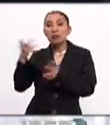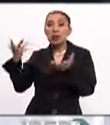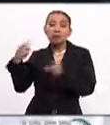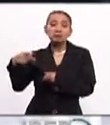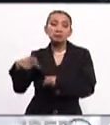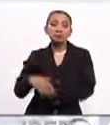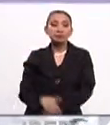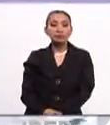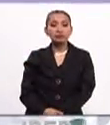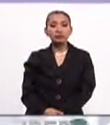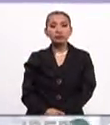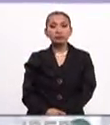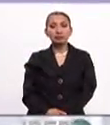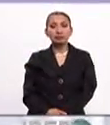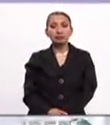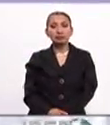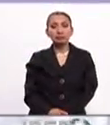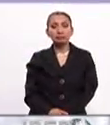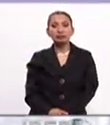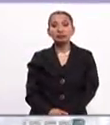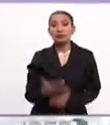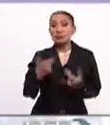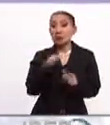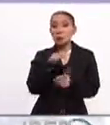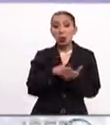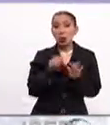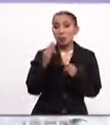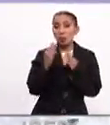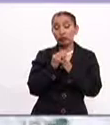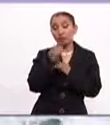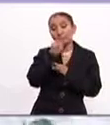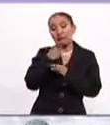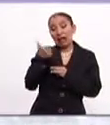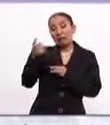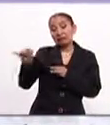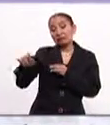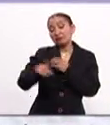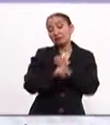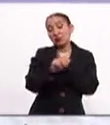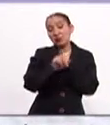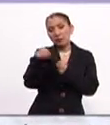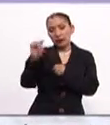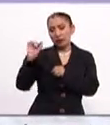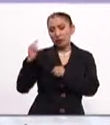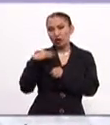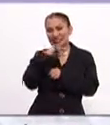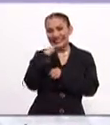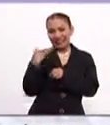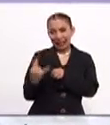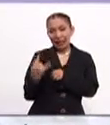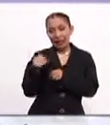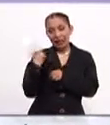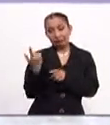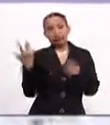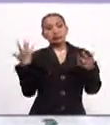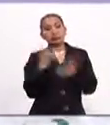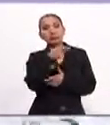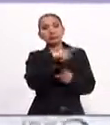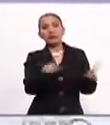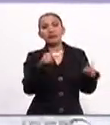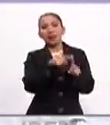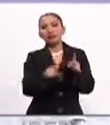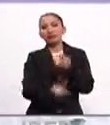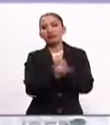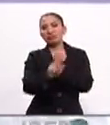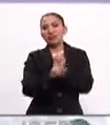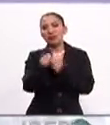asumen. Y bueno, ningún lugar del mundo está exento de esta situación. Recientemente en Chile pues salieron a la luz una serie de